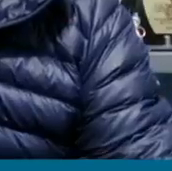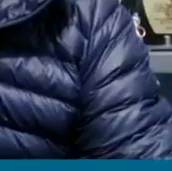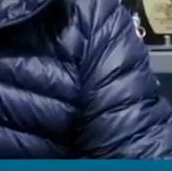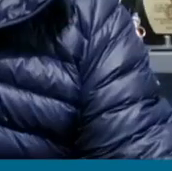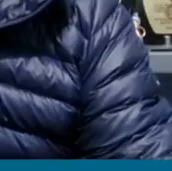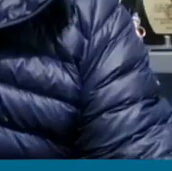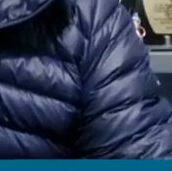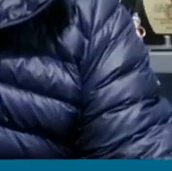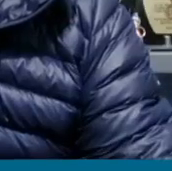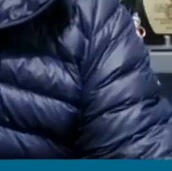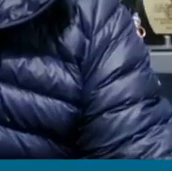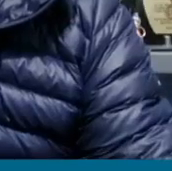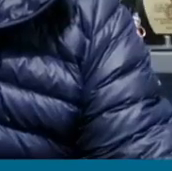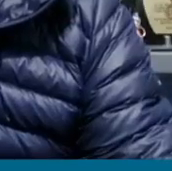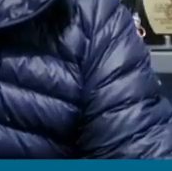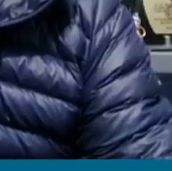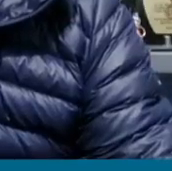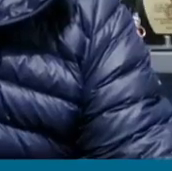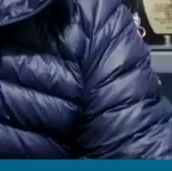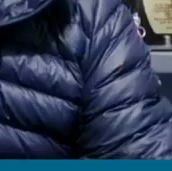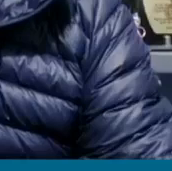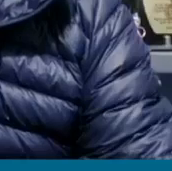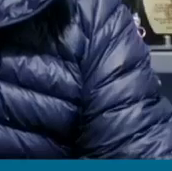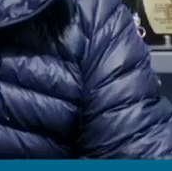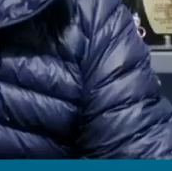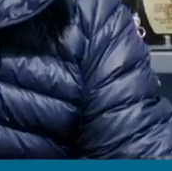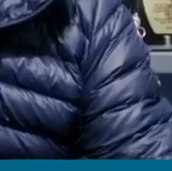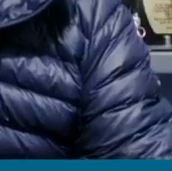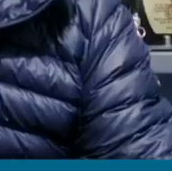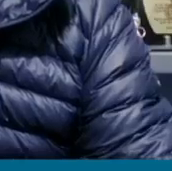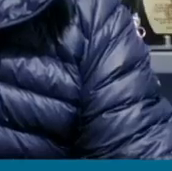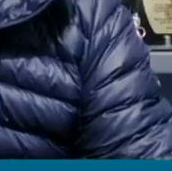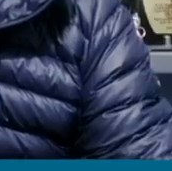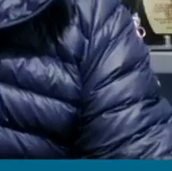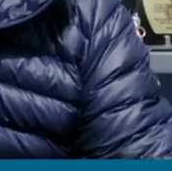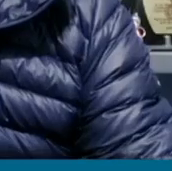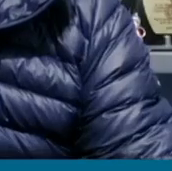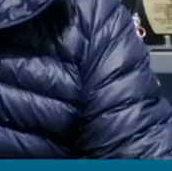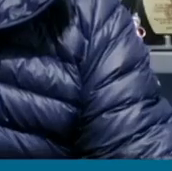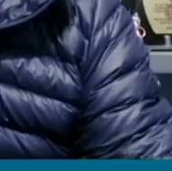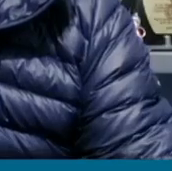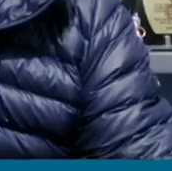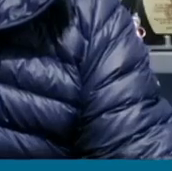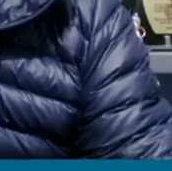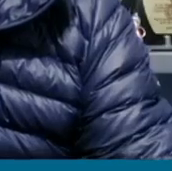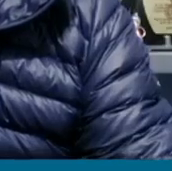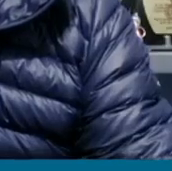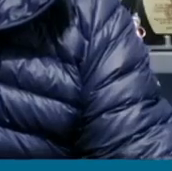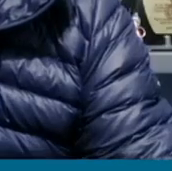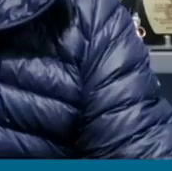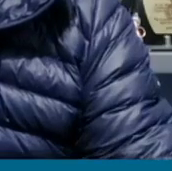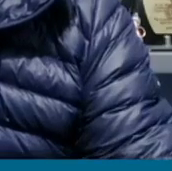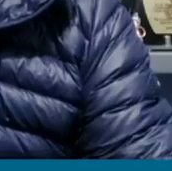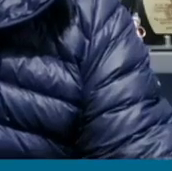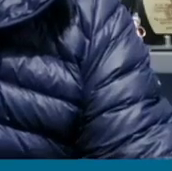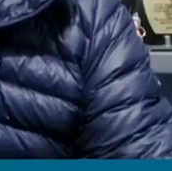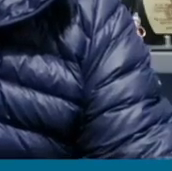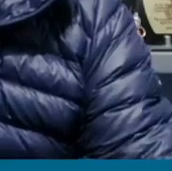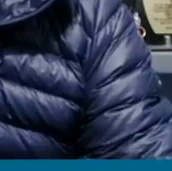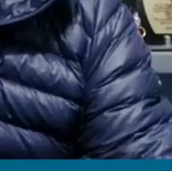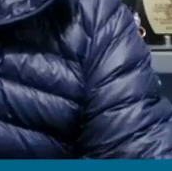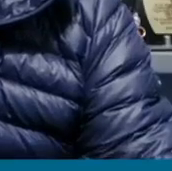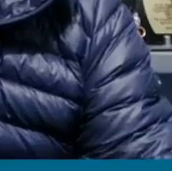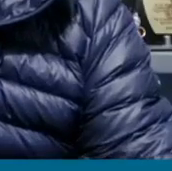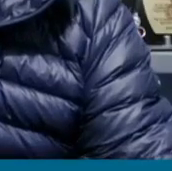importante el poder continuar con la investigación científica, brindar oportunidades, trabajar de manera cercana con las comunidades también y